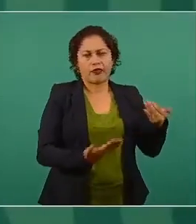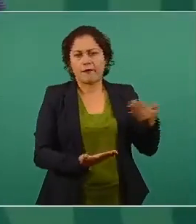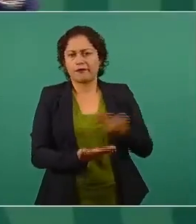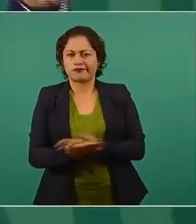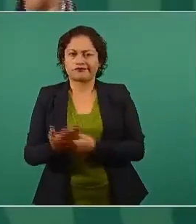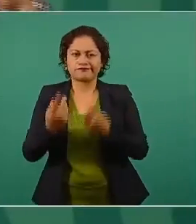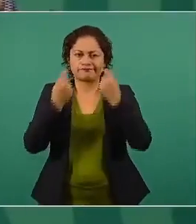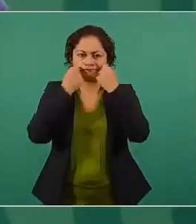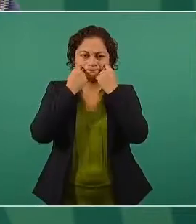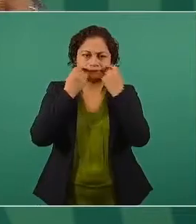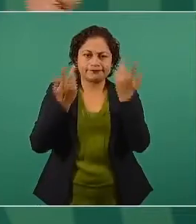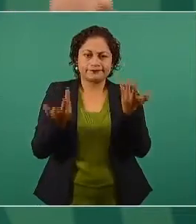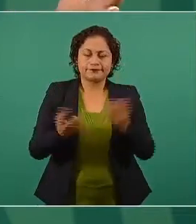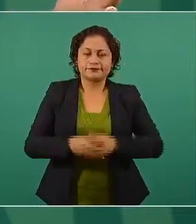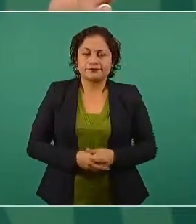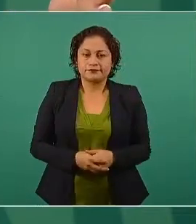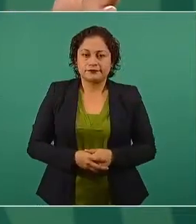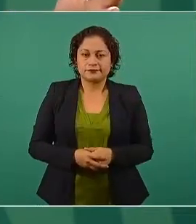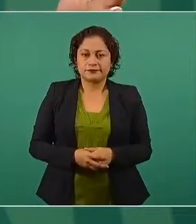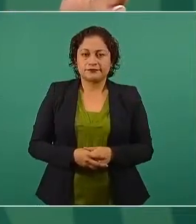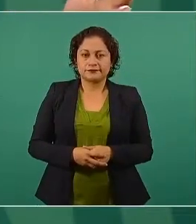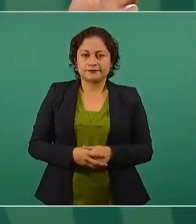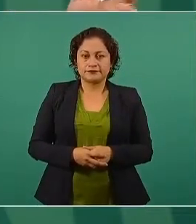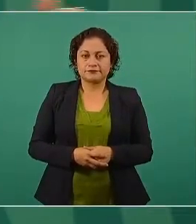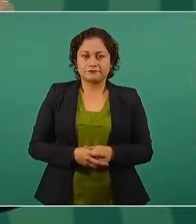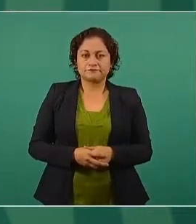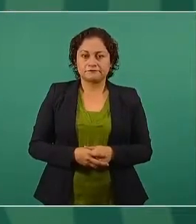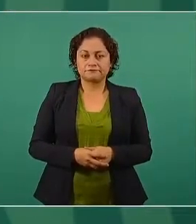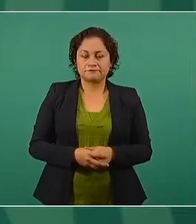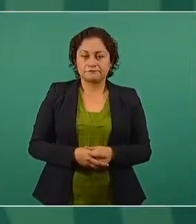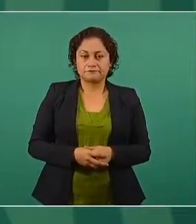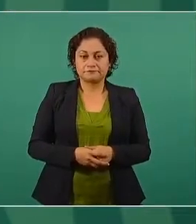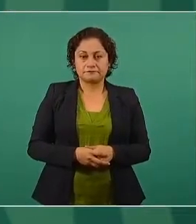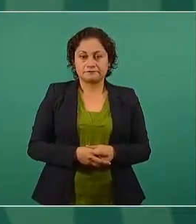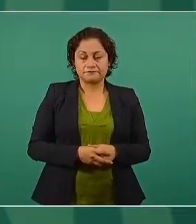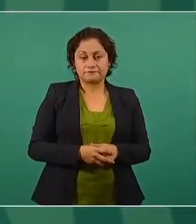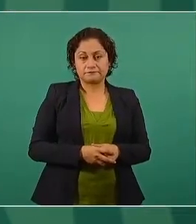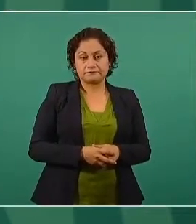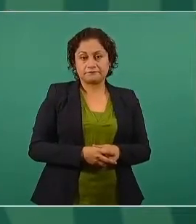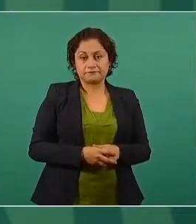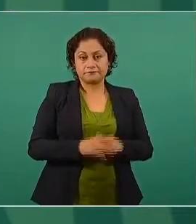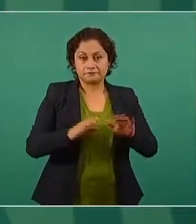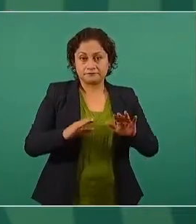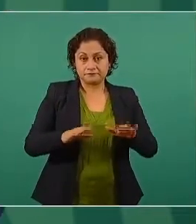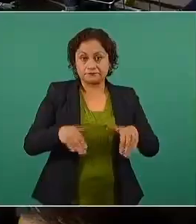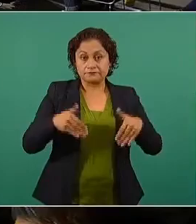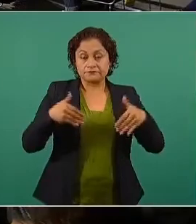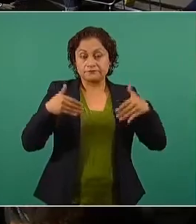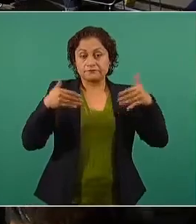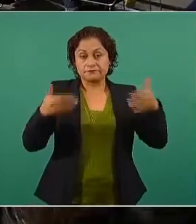Pues los de las organizaciones del crimen